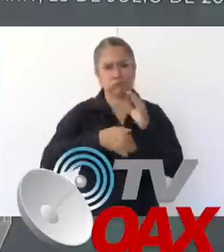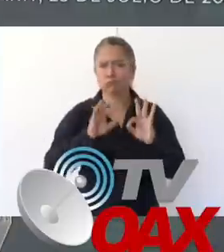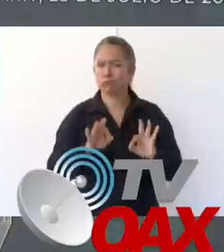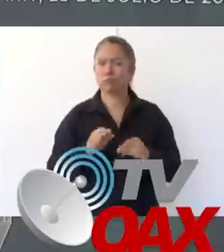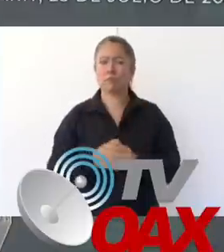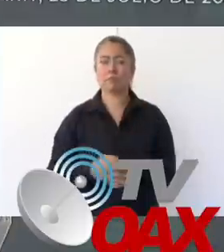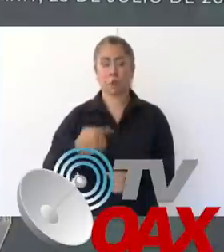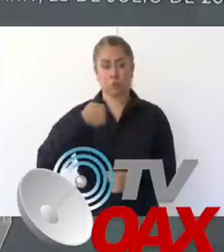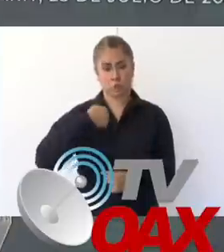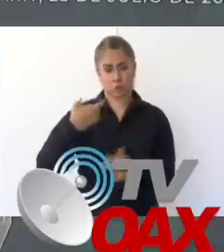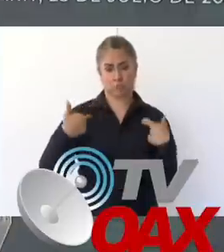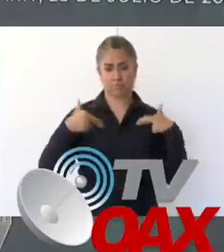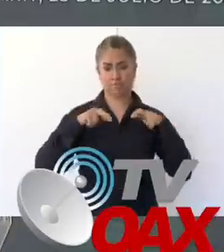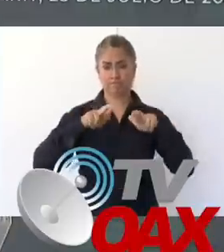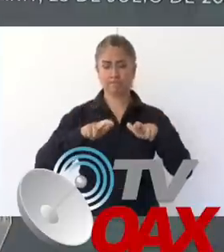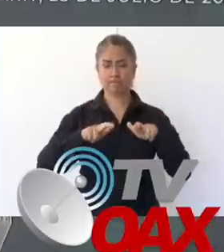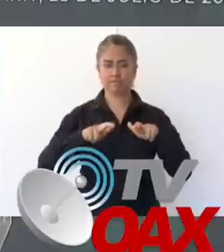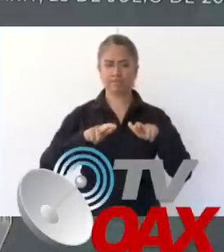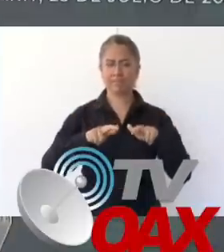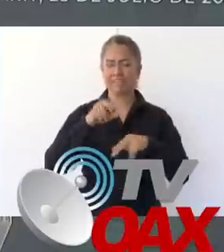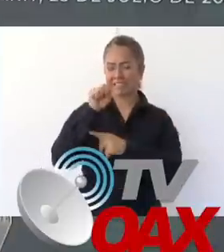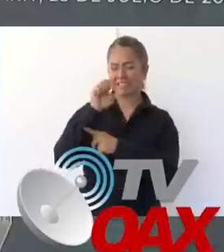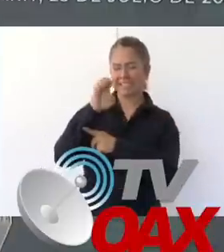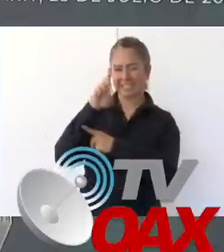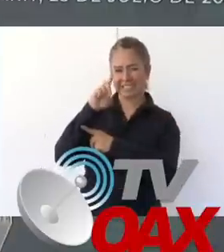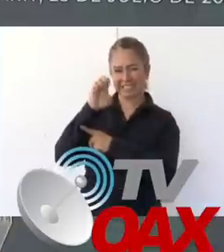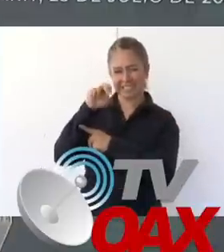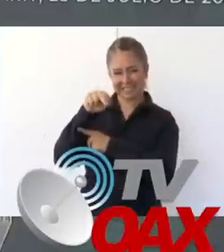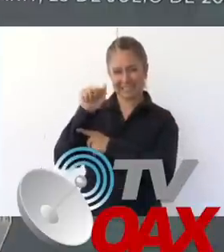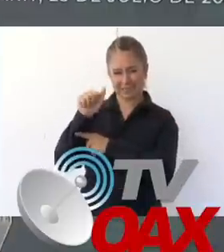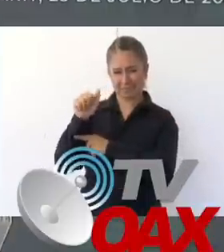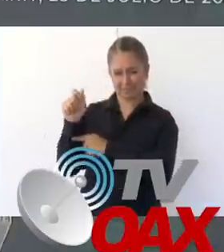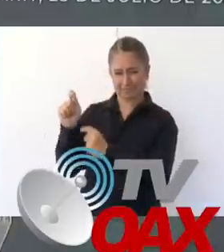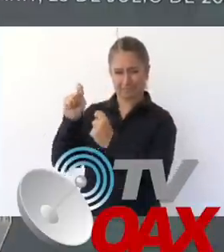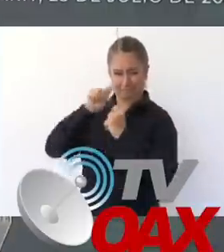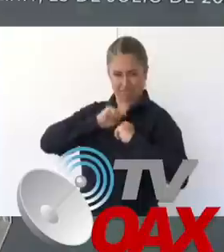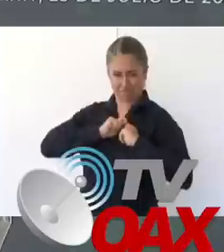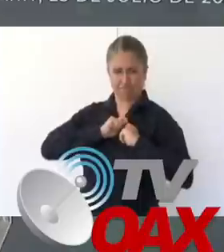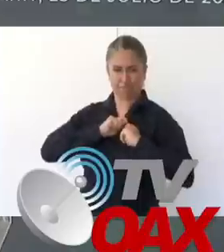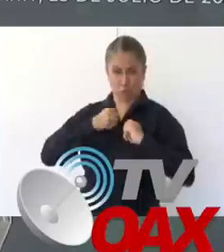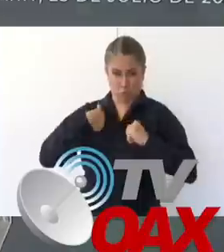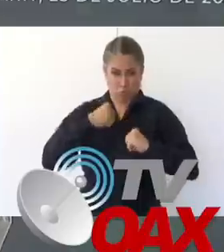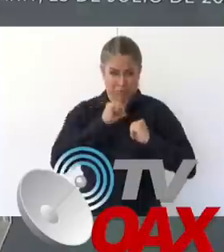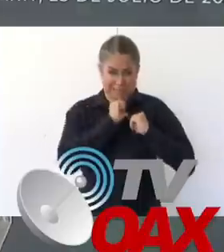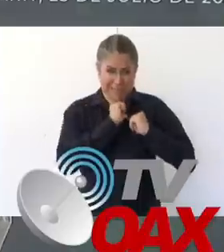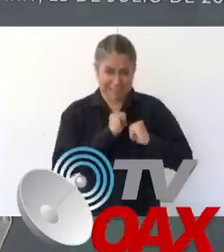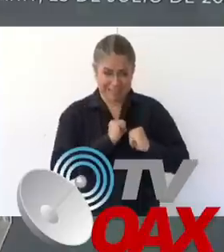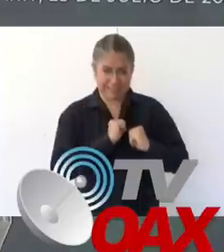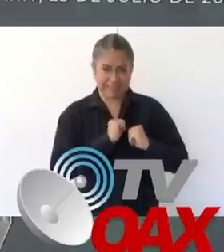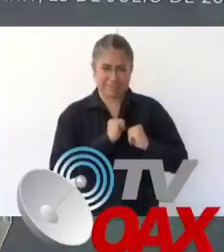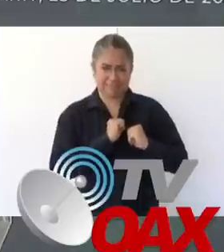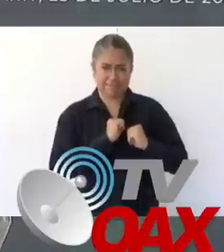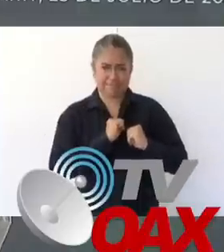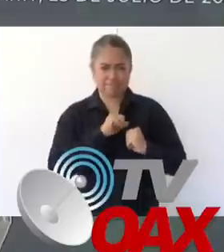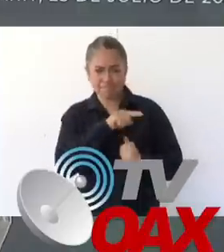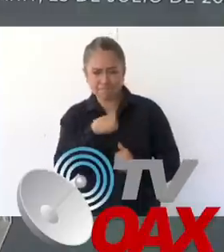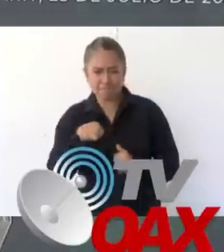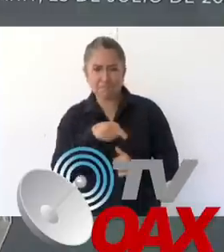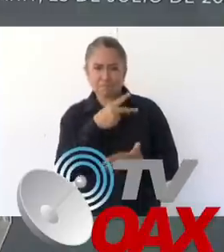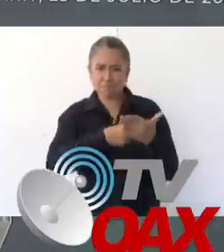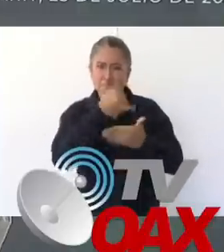que represento y que fui designado por la Secretaría de Defensa Nacional, pues me siento muy contento que podamos estar